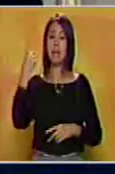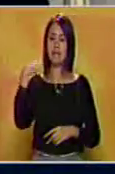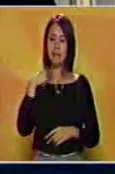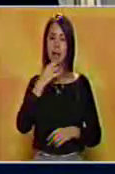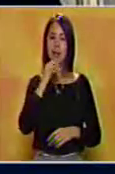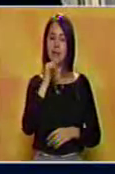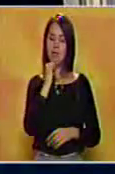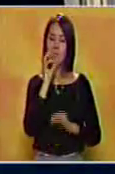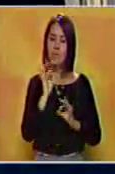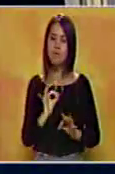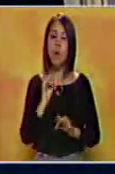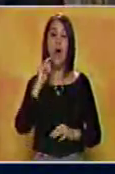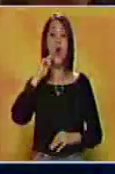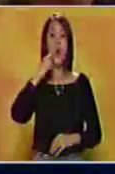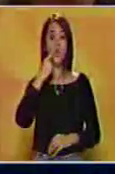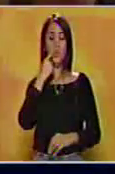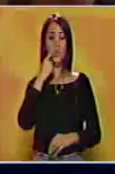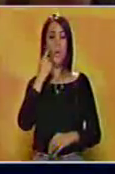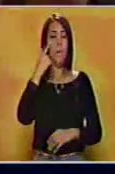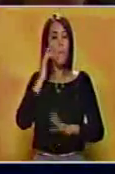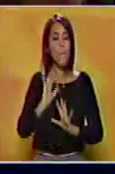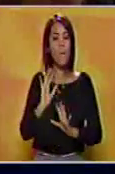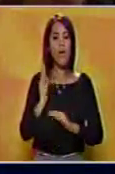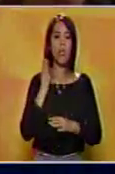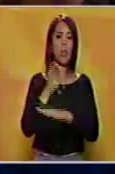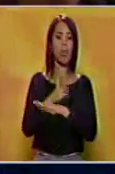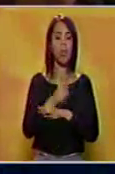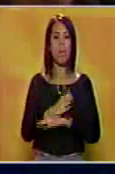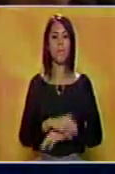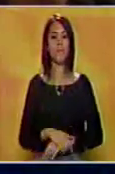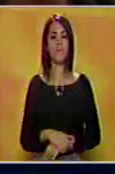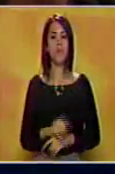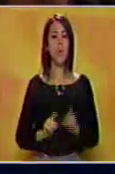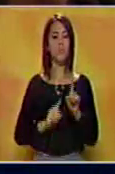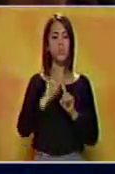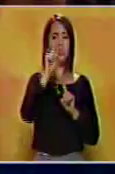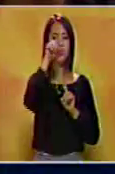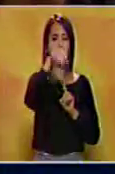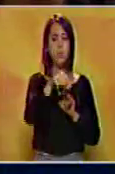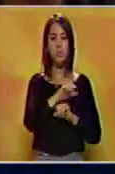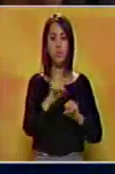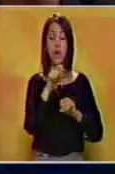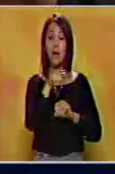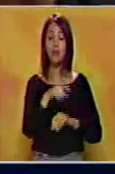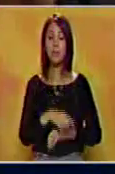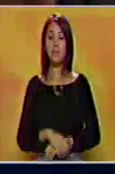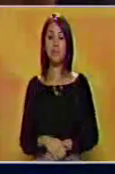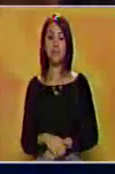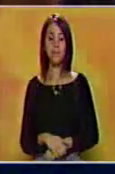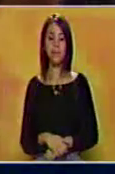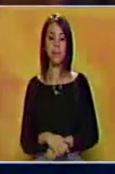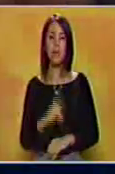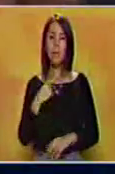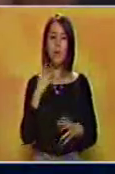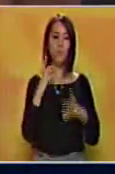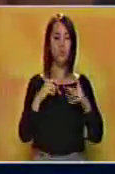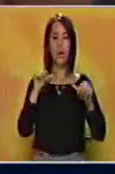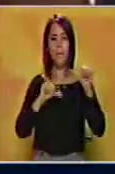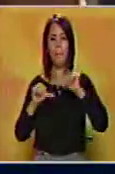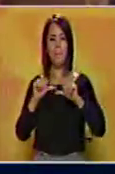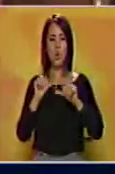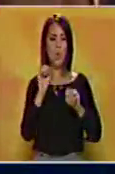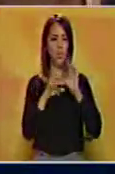advirtiera a rusia de una posible ofensiva con misiles en damasco como represalia por el presunto ataque químico